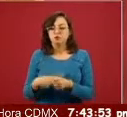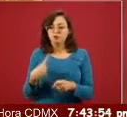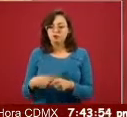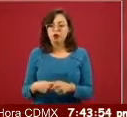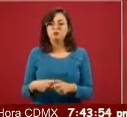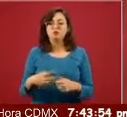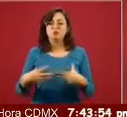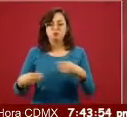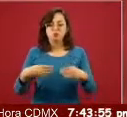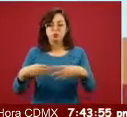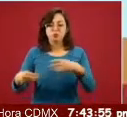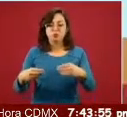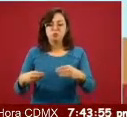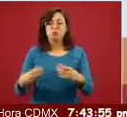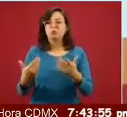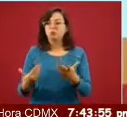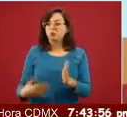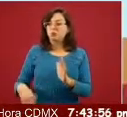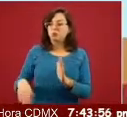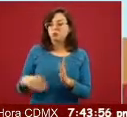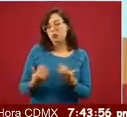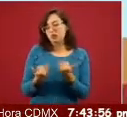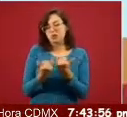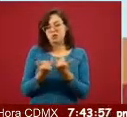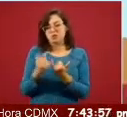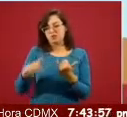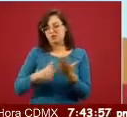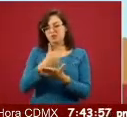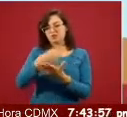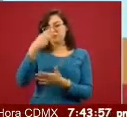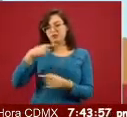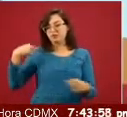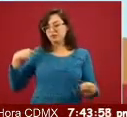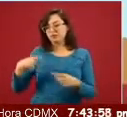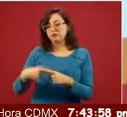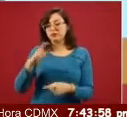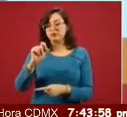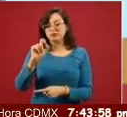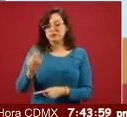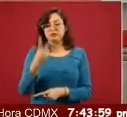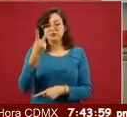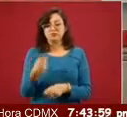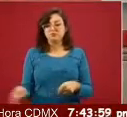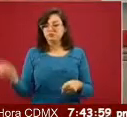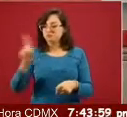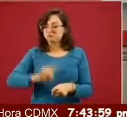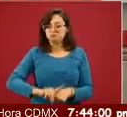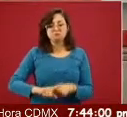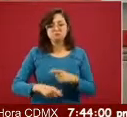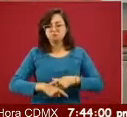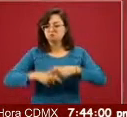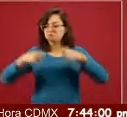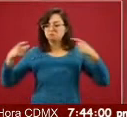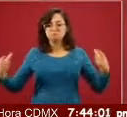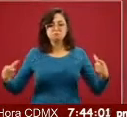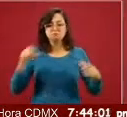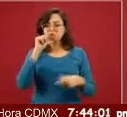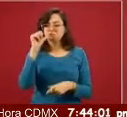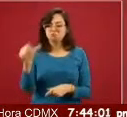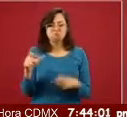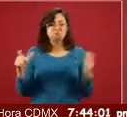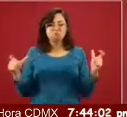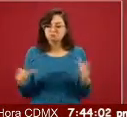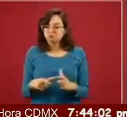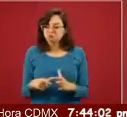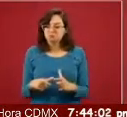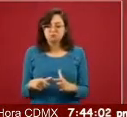en una meseta, como en el caso del Valle de México, que ya llevamos casi 22 días de meseta, habíamos considerado un periodo de 18,